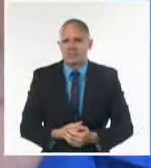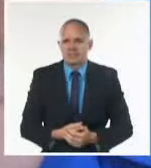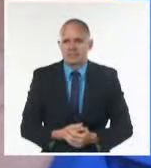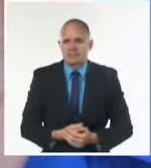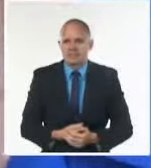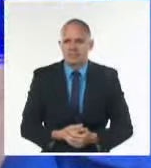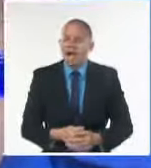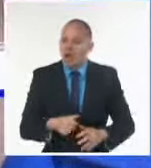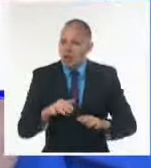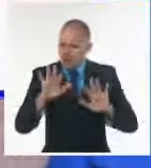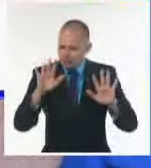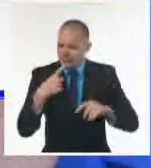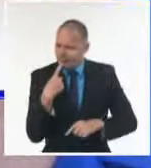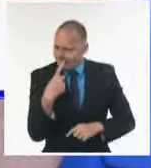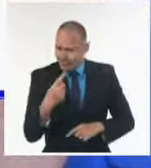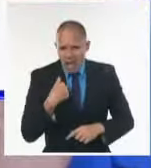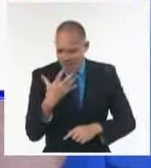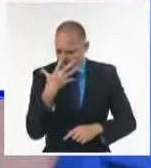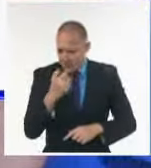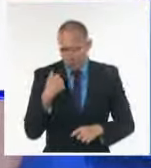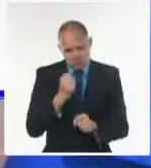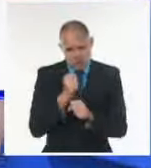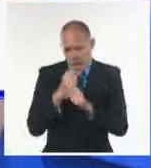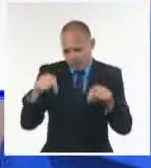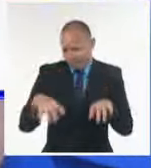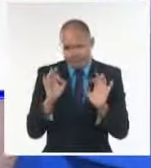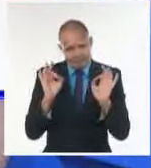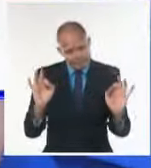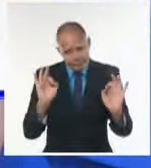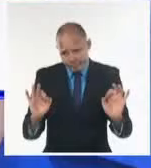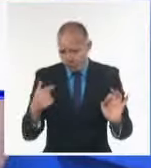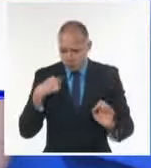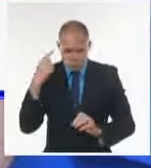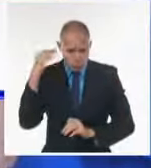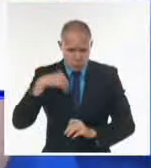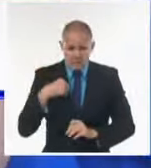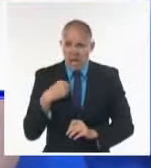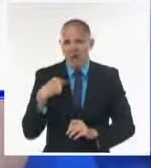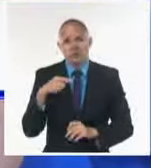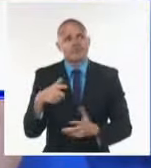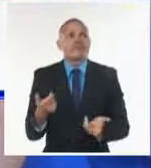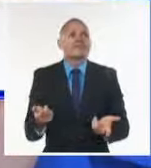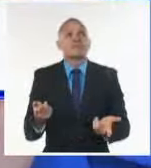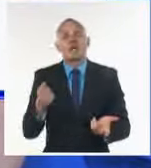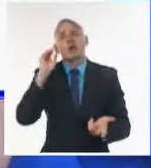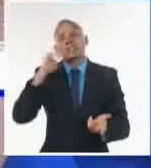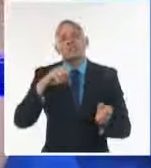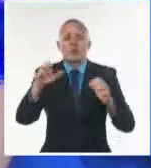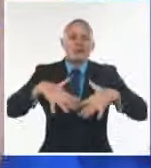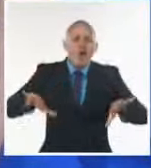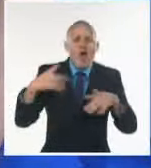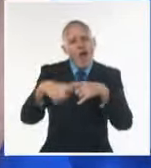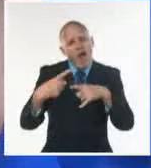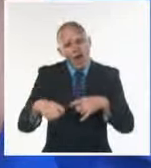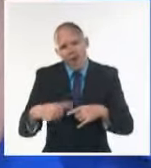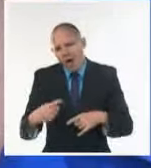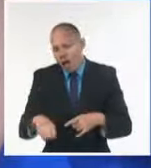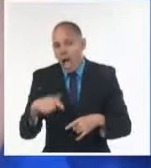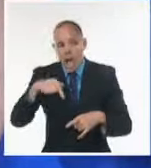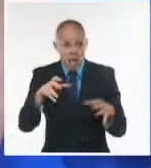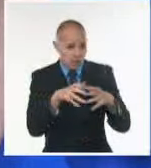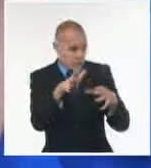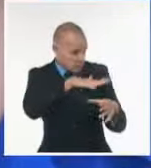decirle algo importante, mi trabajo me gusta. Y para mí es una satisfacción saber cómo, a pesar de cómo está el país con los recursos, el colectivo de